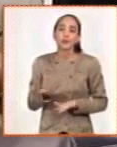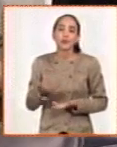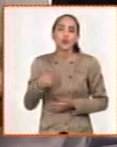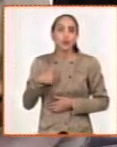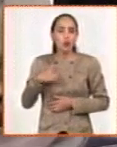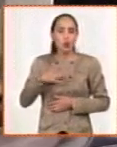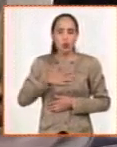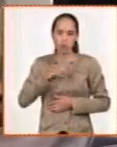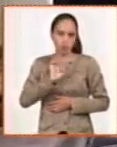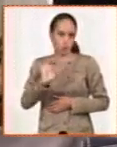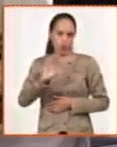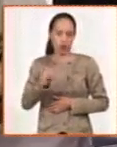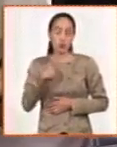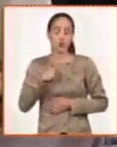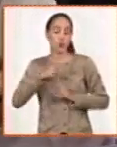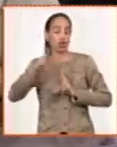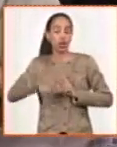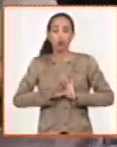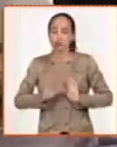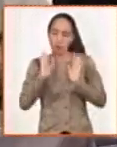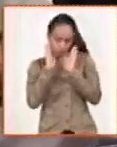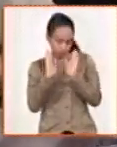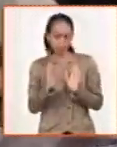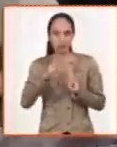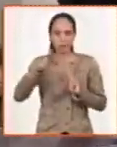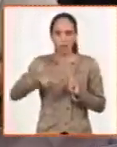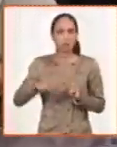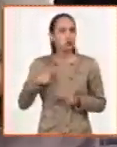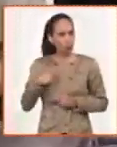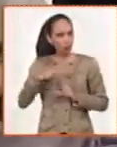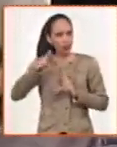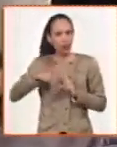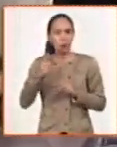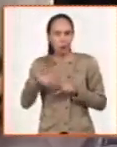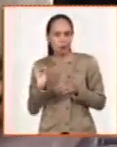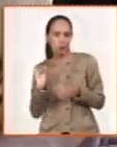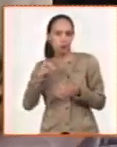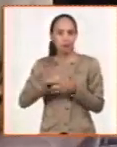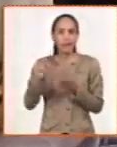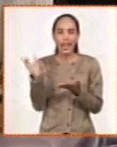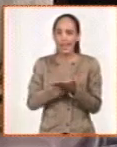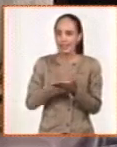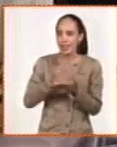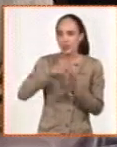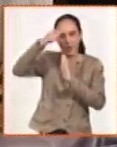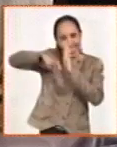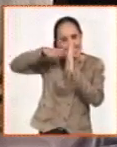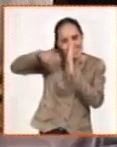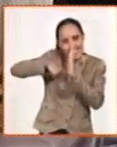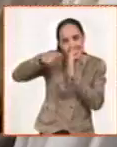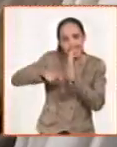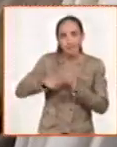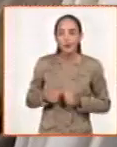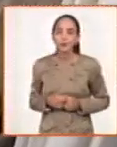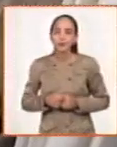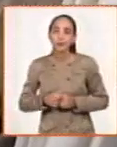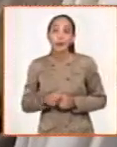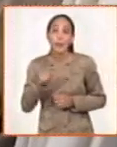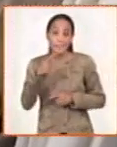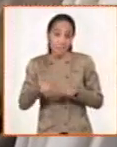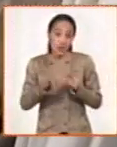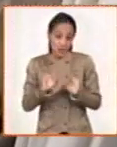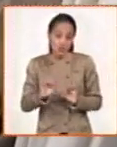y voy a llevar teatro, es que incorporar la literatura, el cine, todo eso, lo que eso pueda es formar. Es una conjunción no